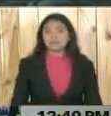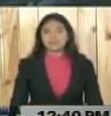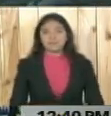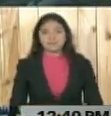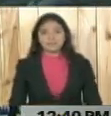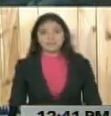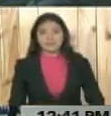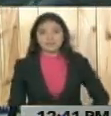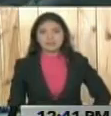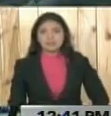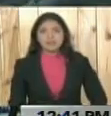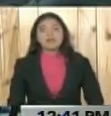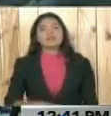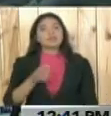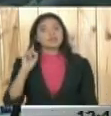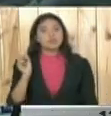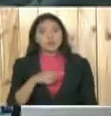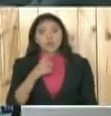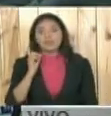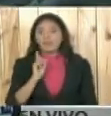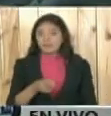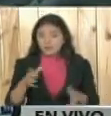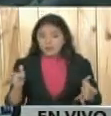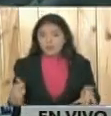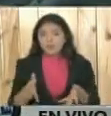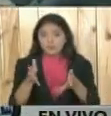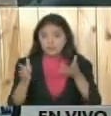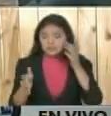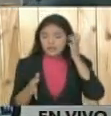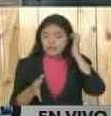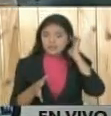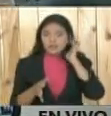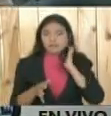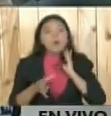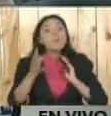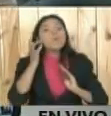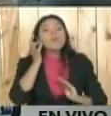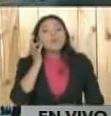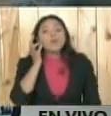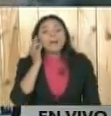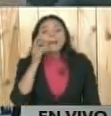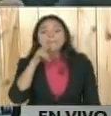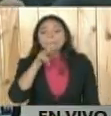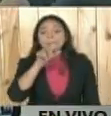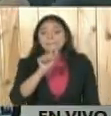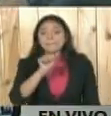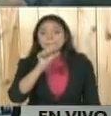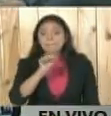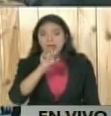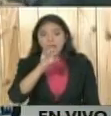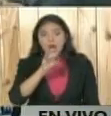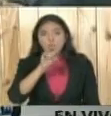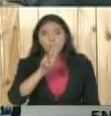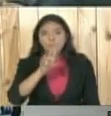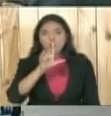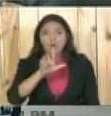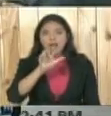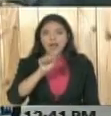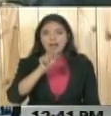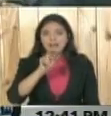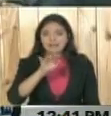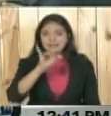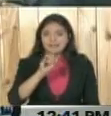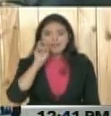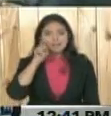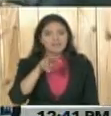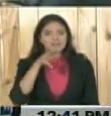es que es lo que deberíamos de impulsar. Con Pascualina, con el trabajo que ha venido haciendo Pascualina, se descubre, se desnuda